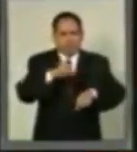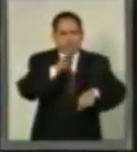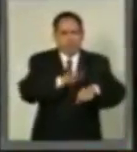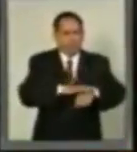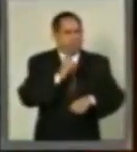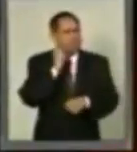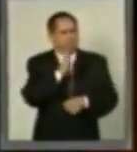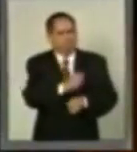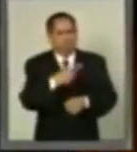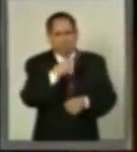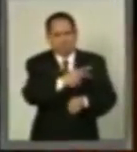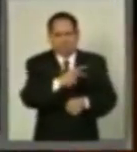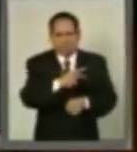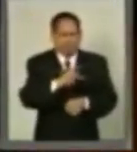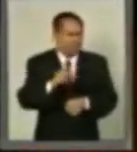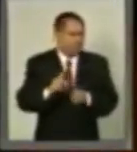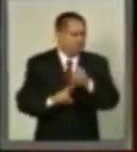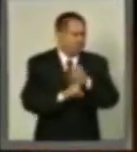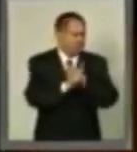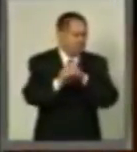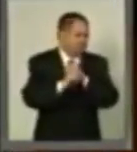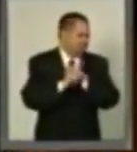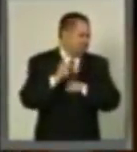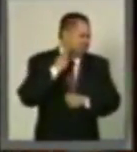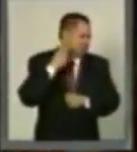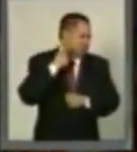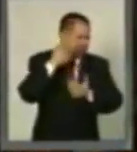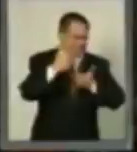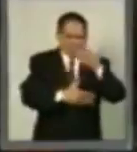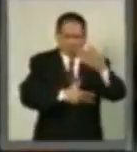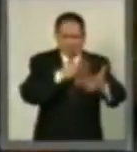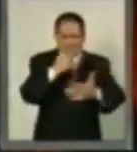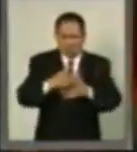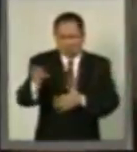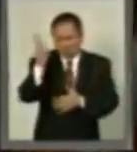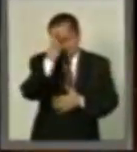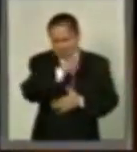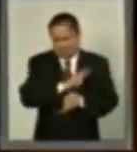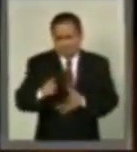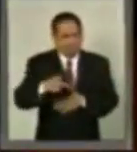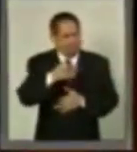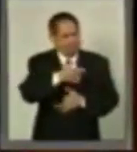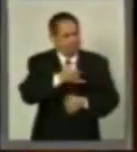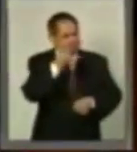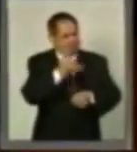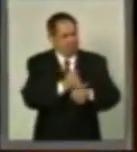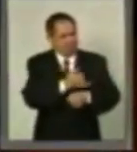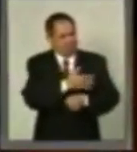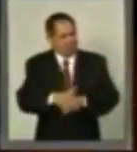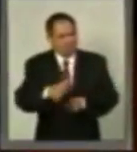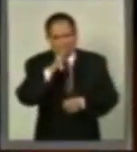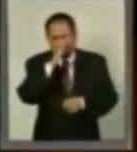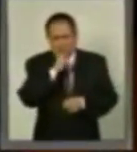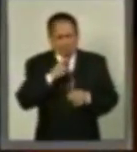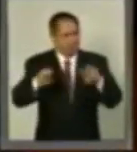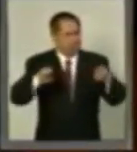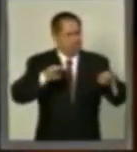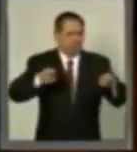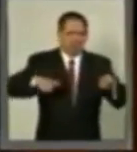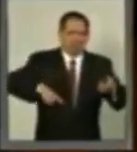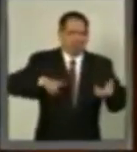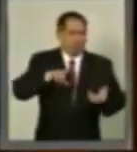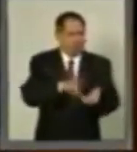marcada por los escándalos políticos y por las incompetencias gubernamentales muy derivadas